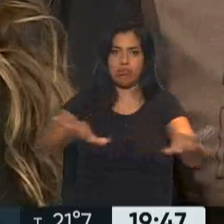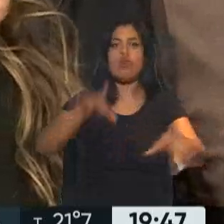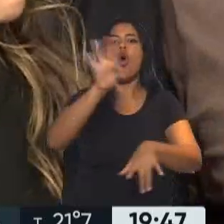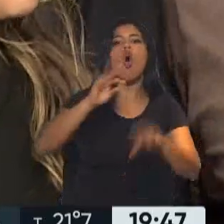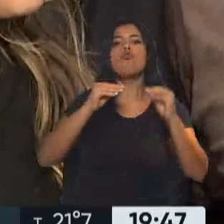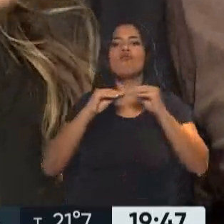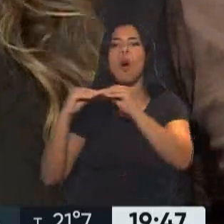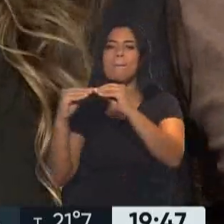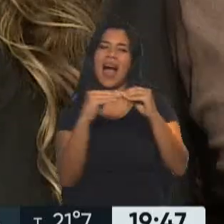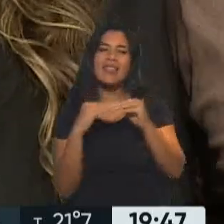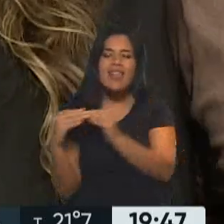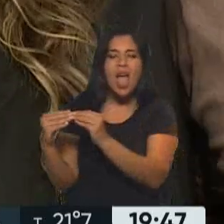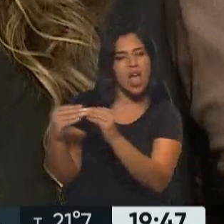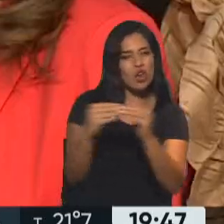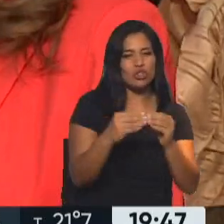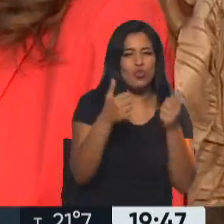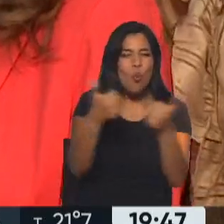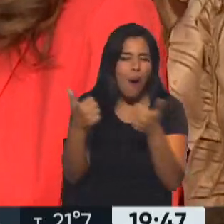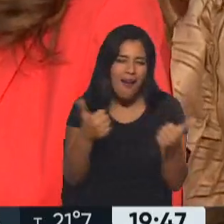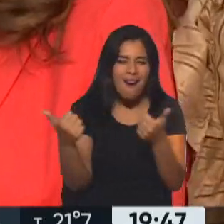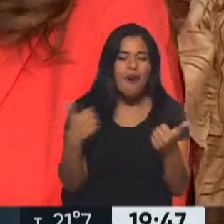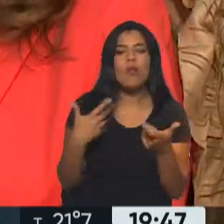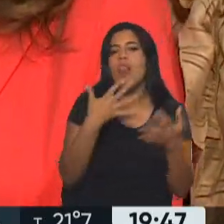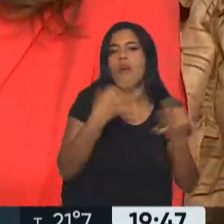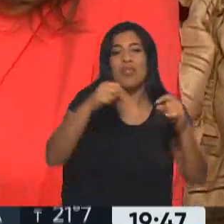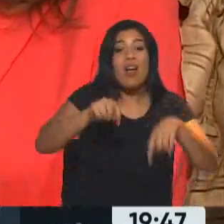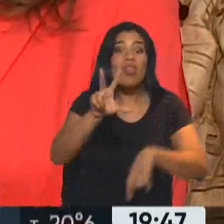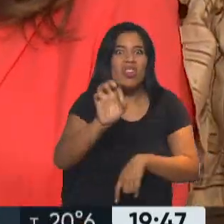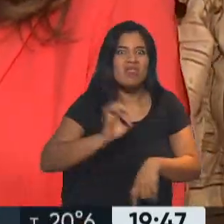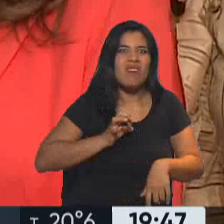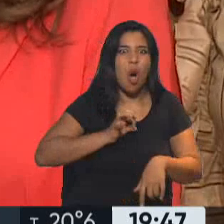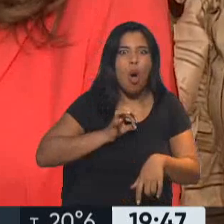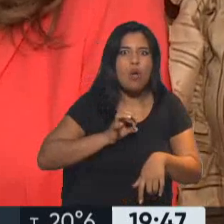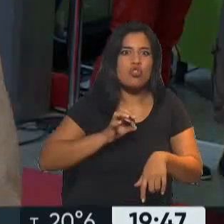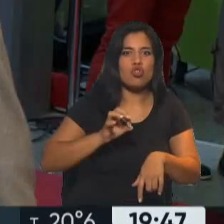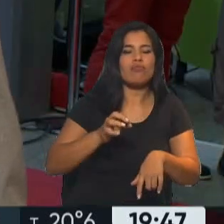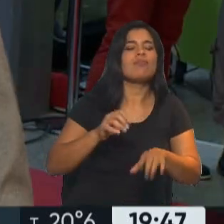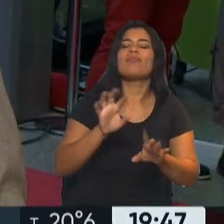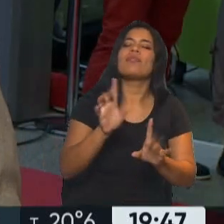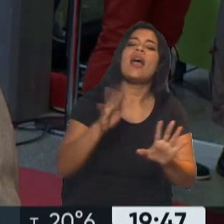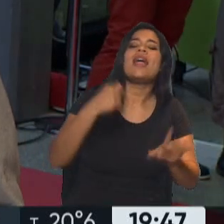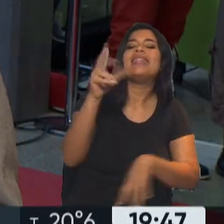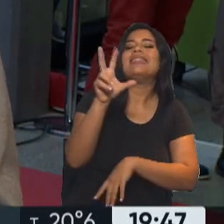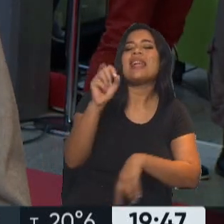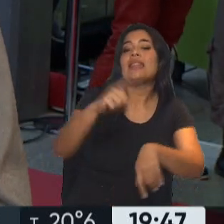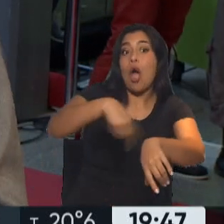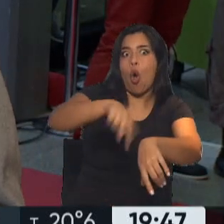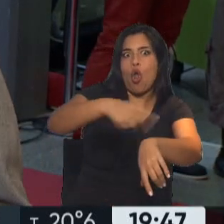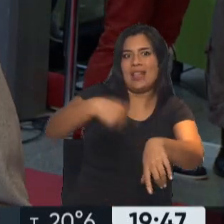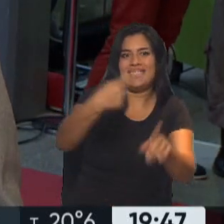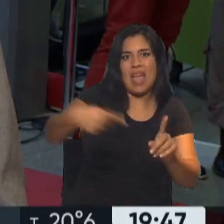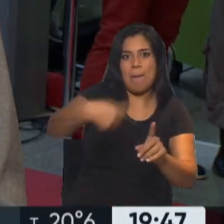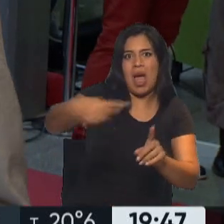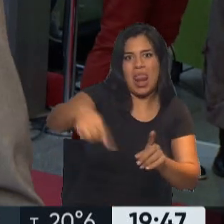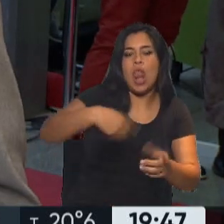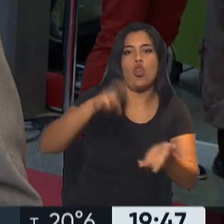generan todo el tiempo. Este canal genera más de 30 horas semanales de noticias. Más de 30 horas, no hay ningún canal en la